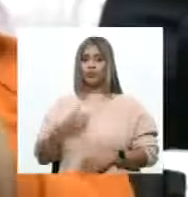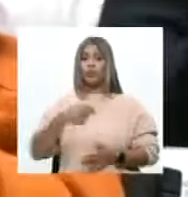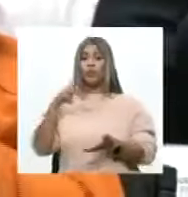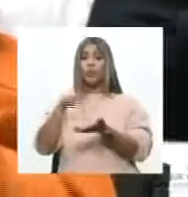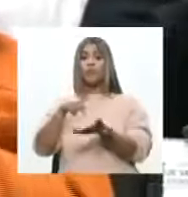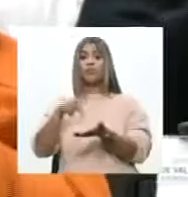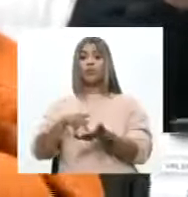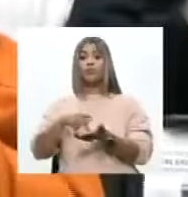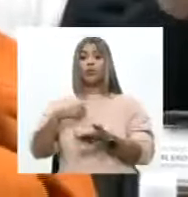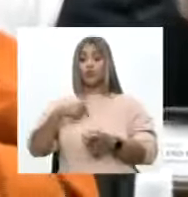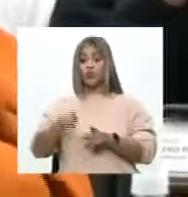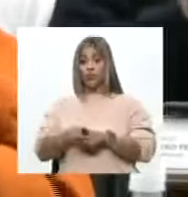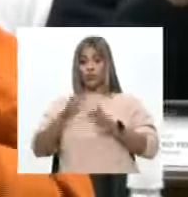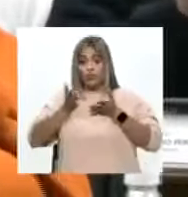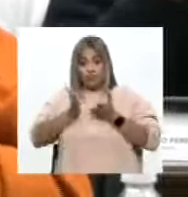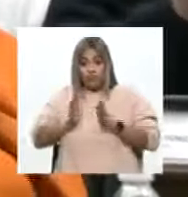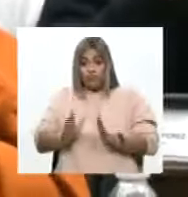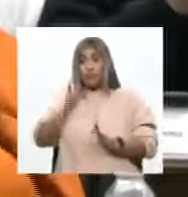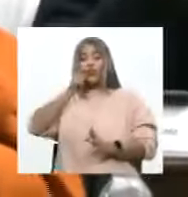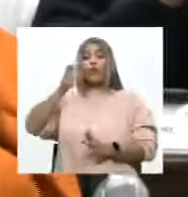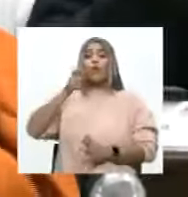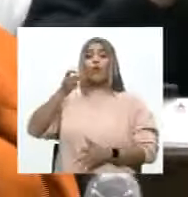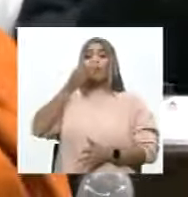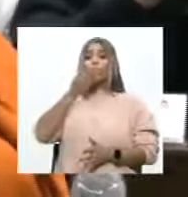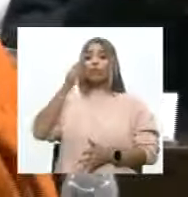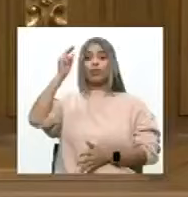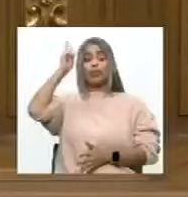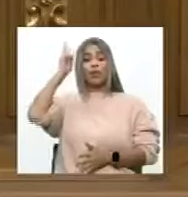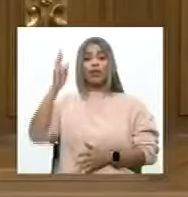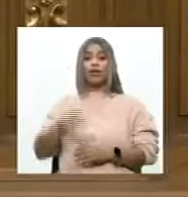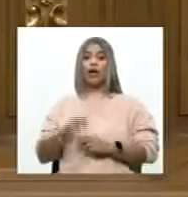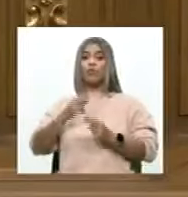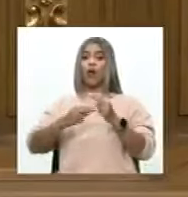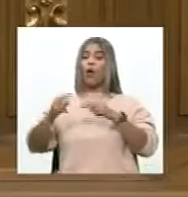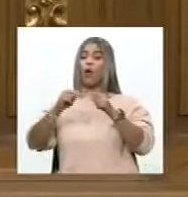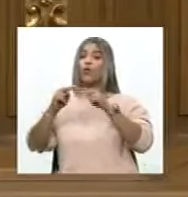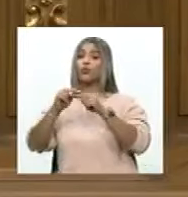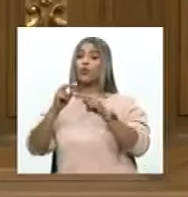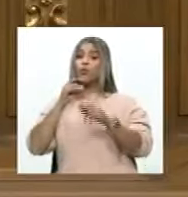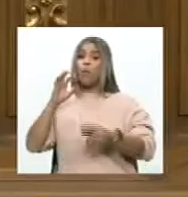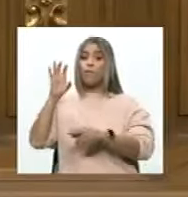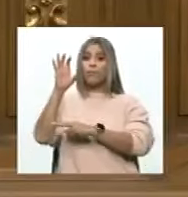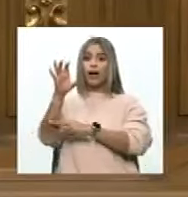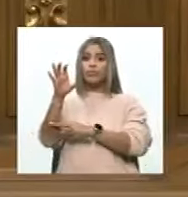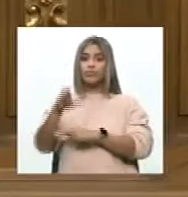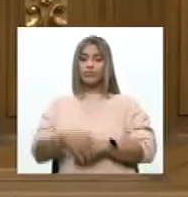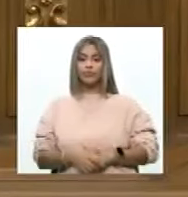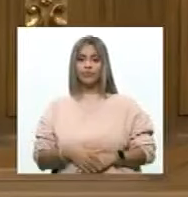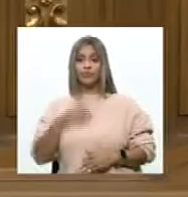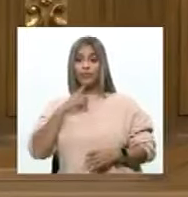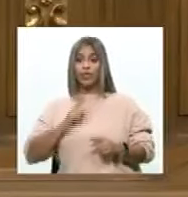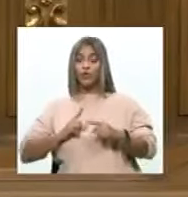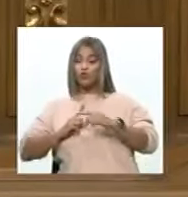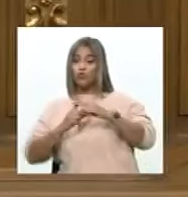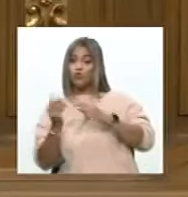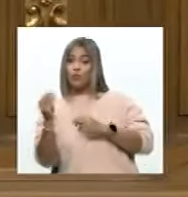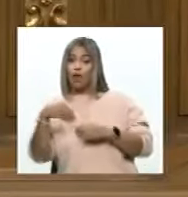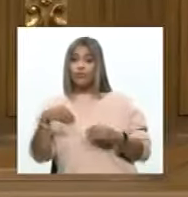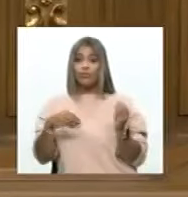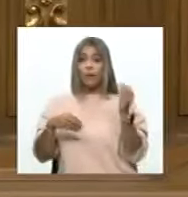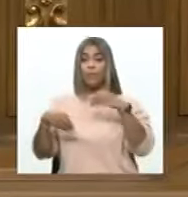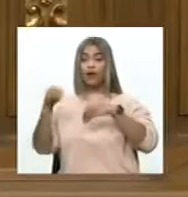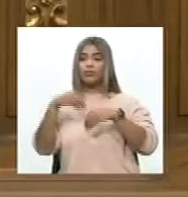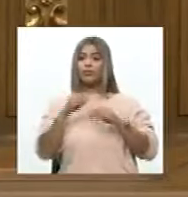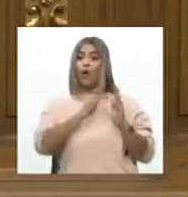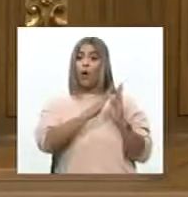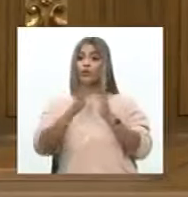como venezolanos, como pueblos indígenas, es la construcción de un país. Es sumar y sumar en